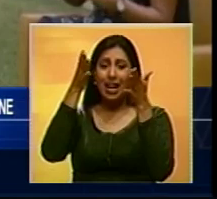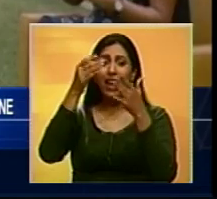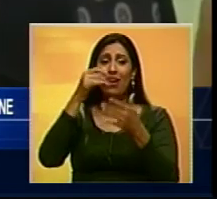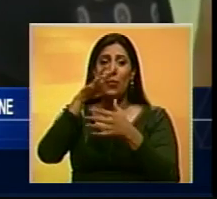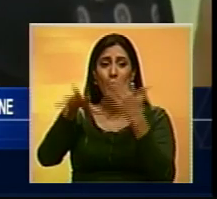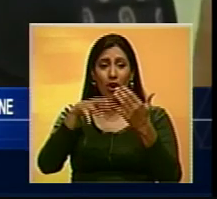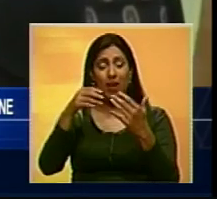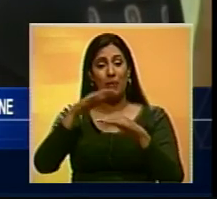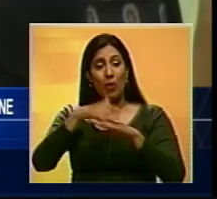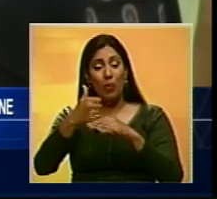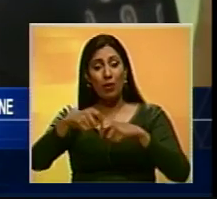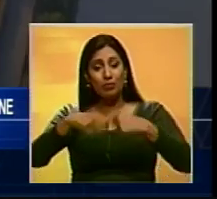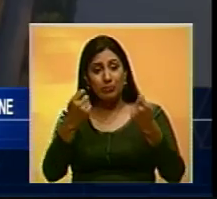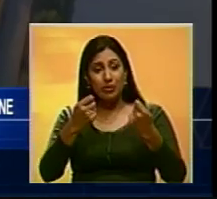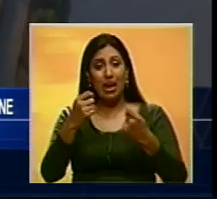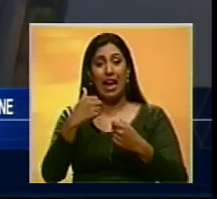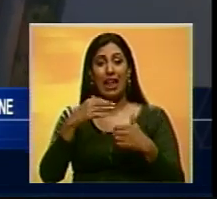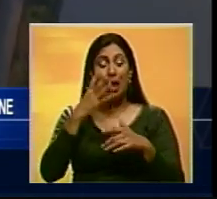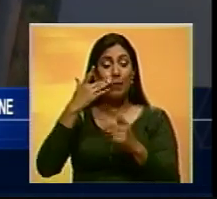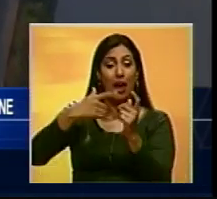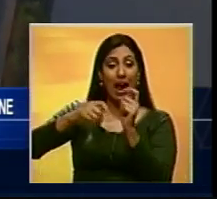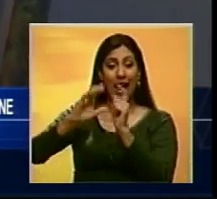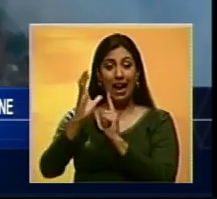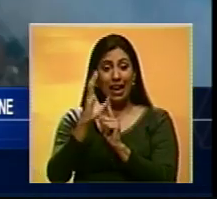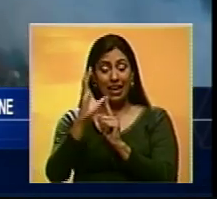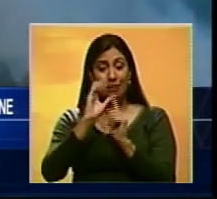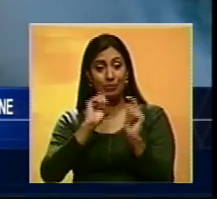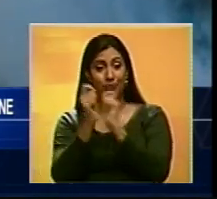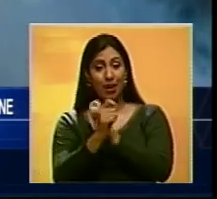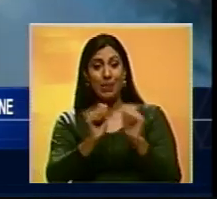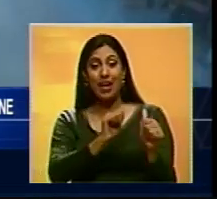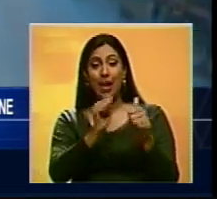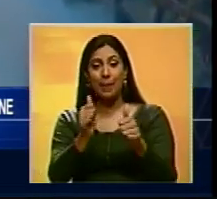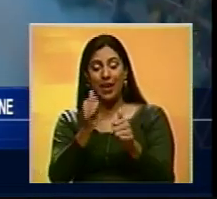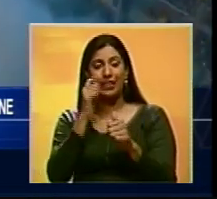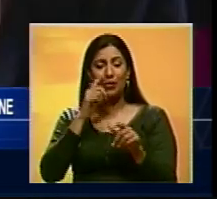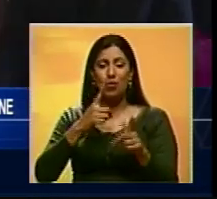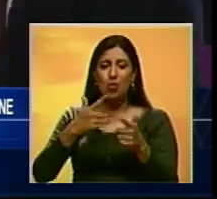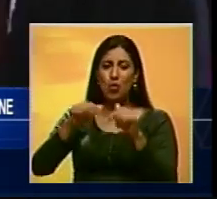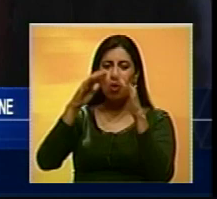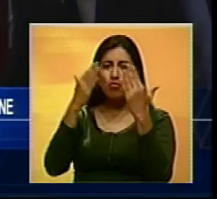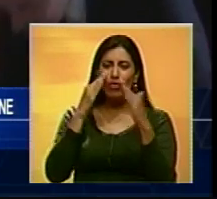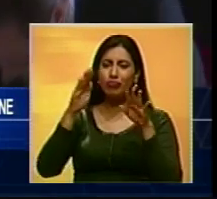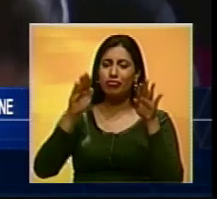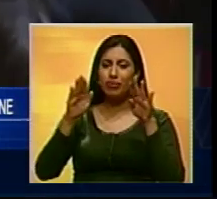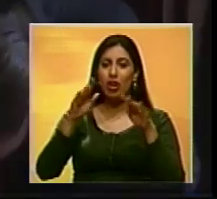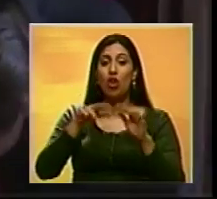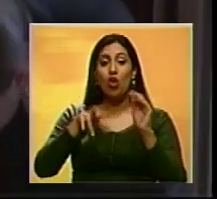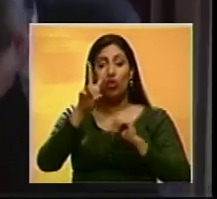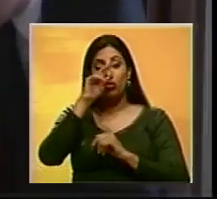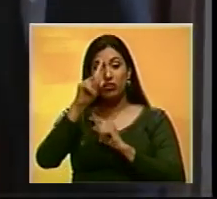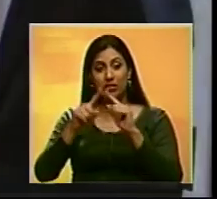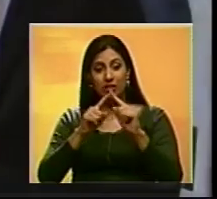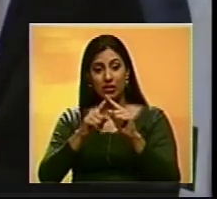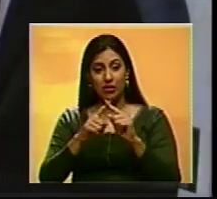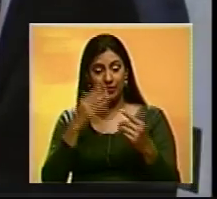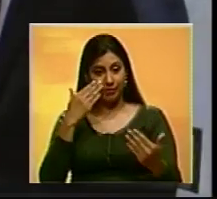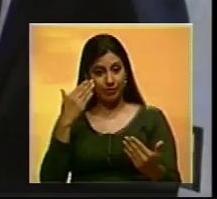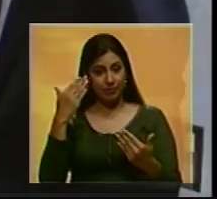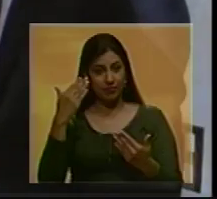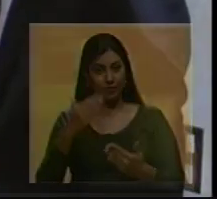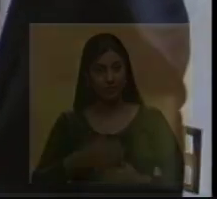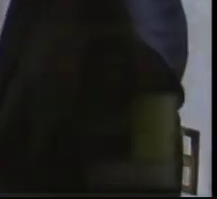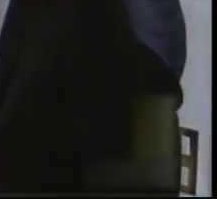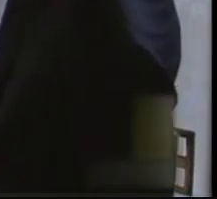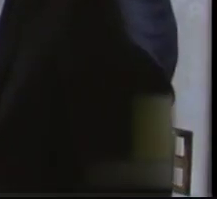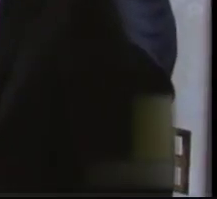a las consecuencias irreparables del cambio climático a partir de un recorrido por el mundo que llevó 2 años. Can we change our